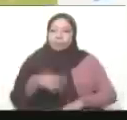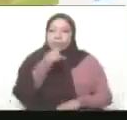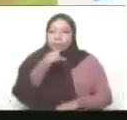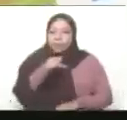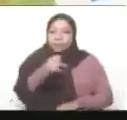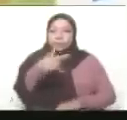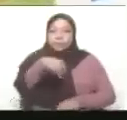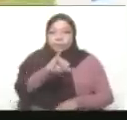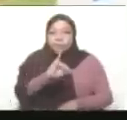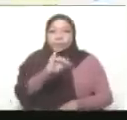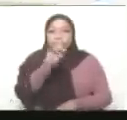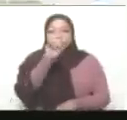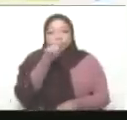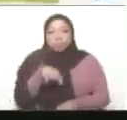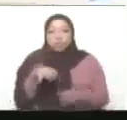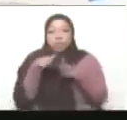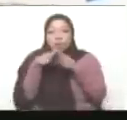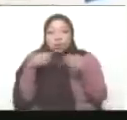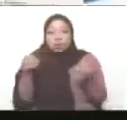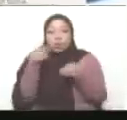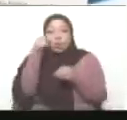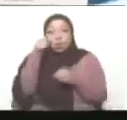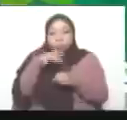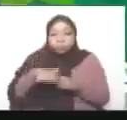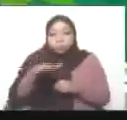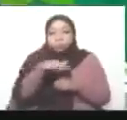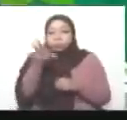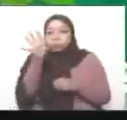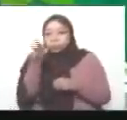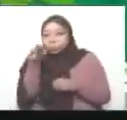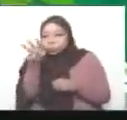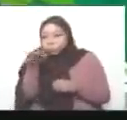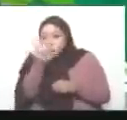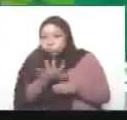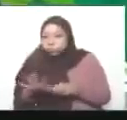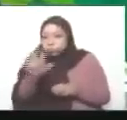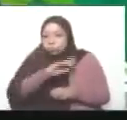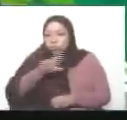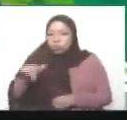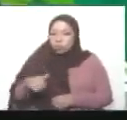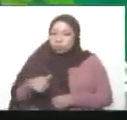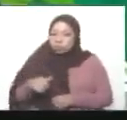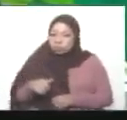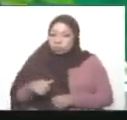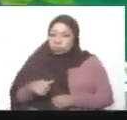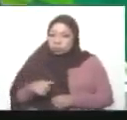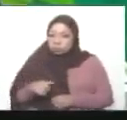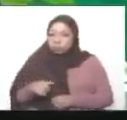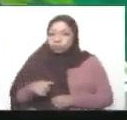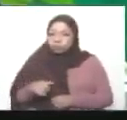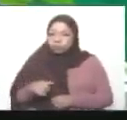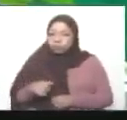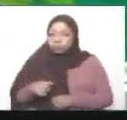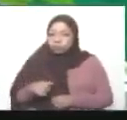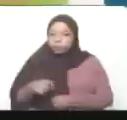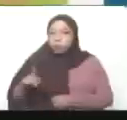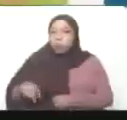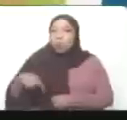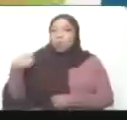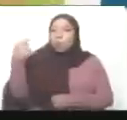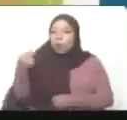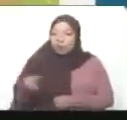de quedarse con todo el territorio de la guayana nuestra de la guayana en sequiva y luego